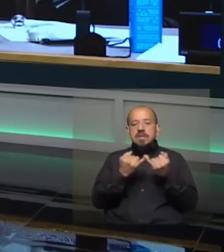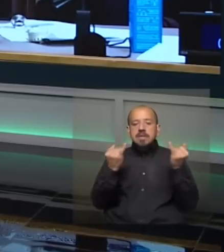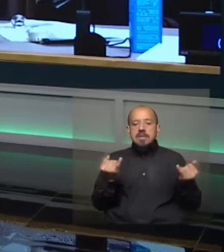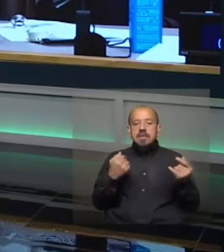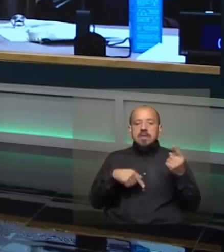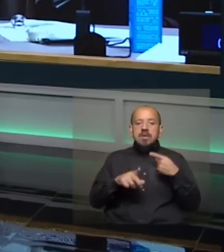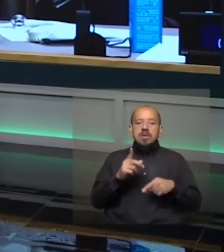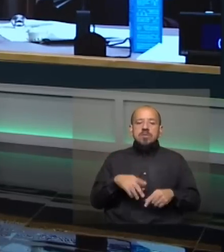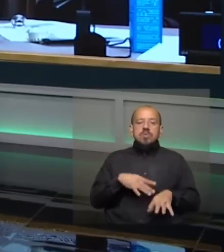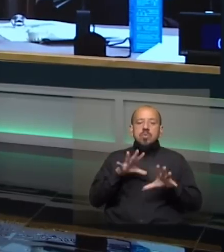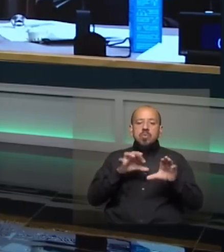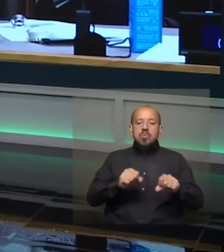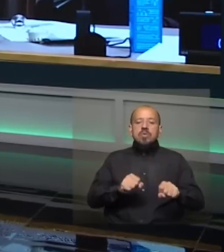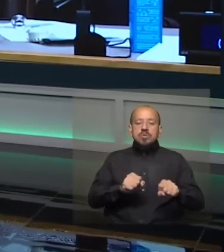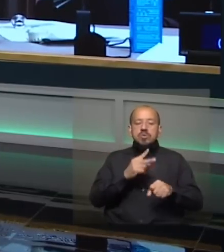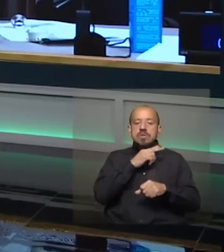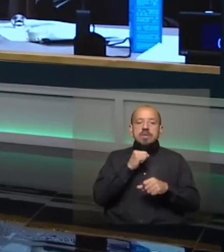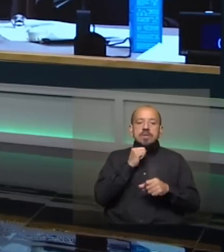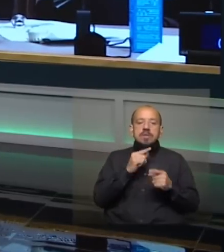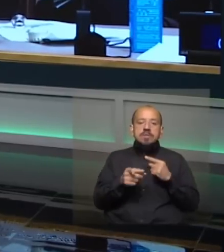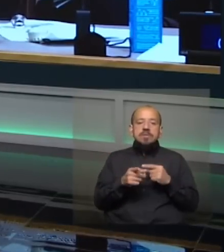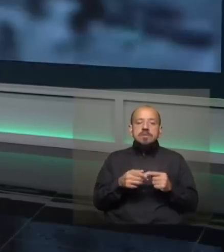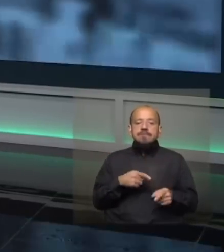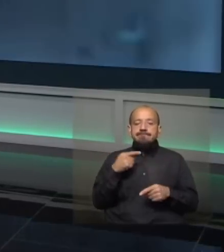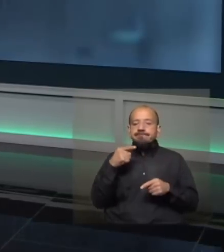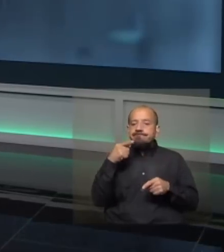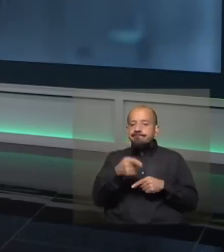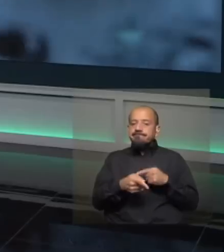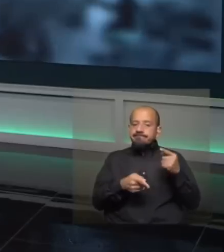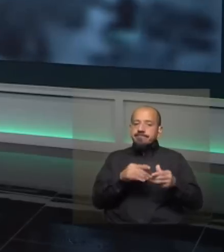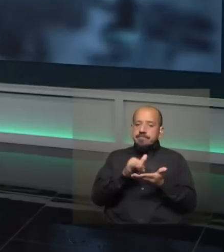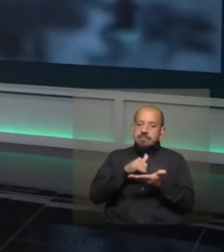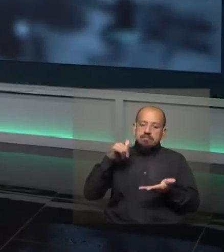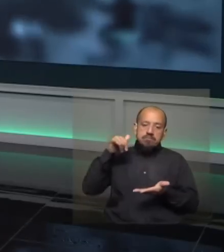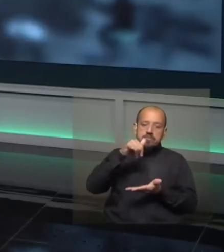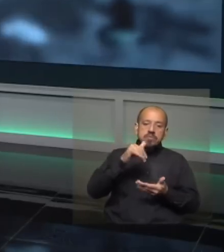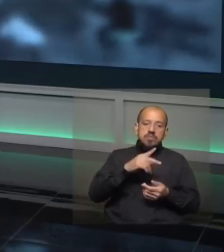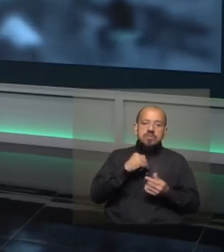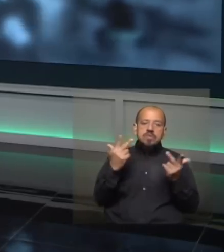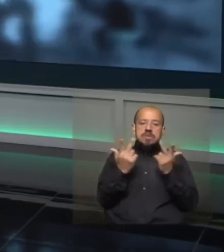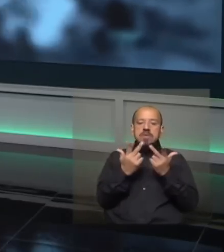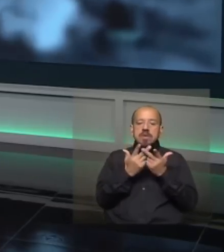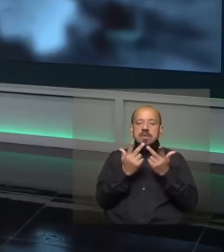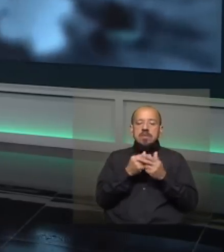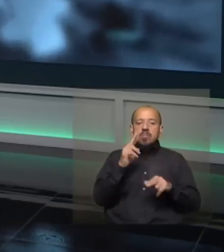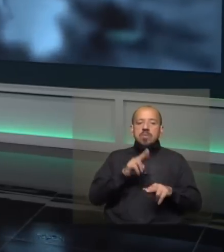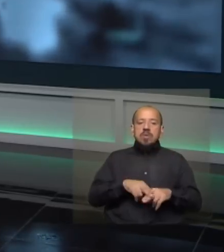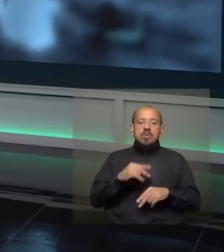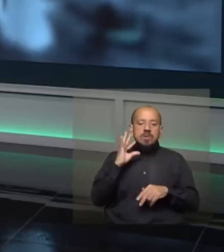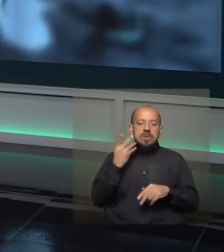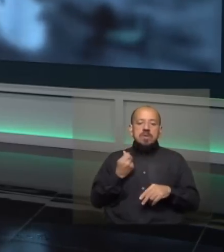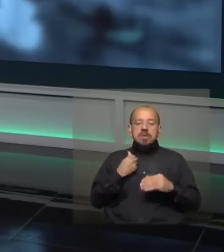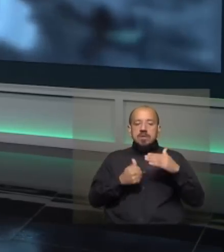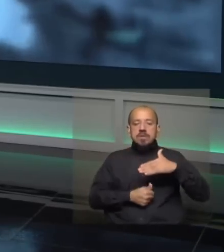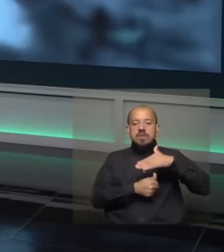la desgracia con la ocupación israelí los ataques siguen aéreos de Israel hay 33 muertos palestinos ya entre ellos